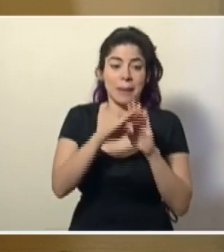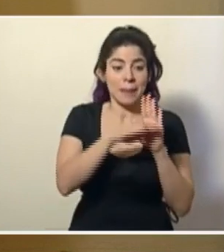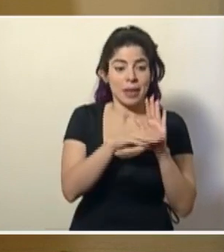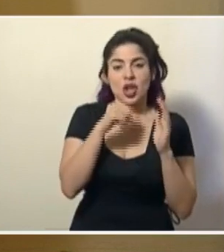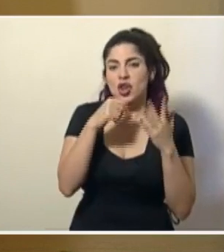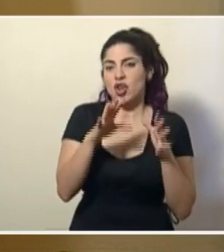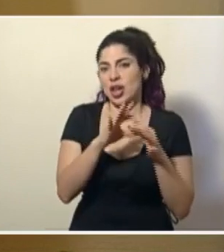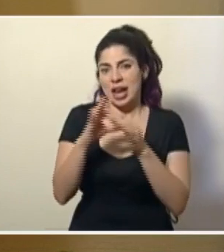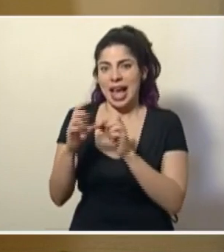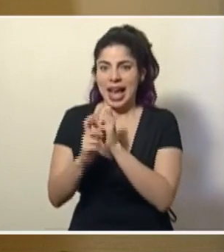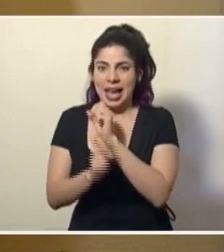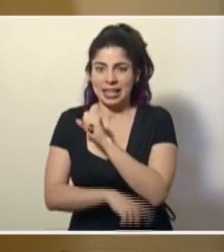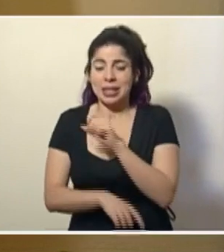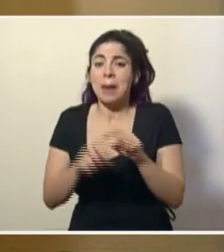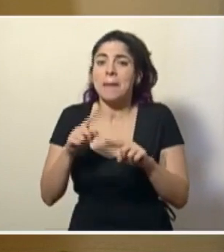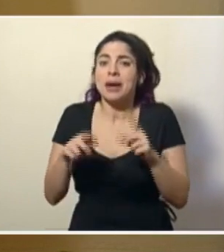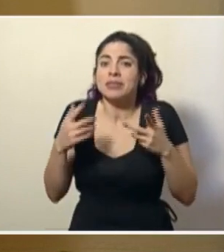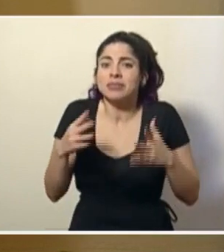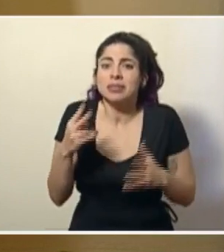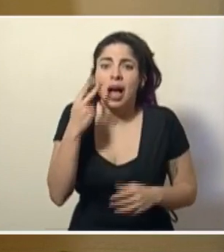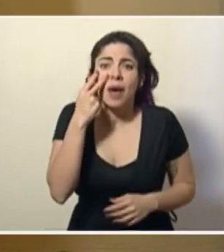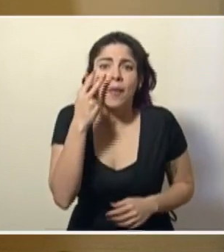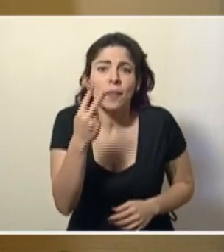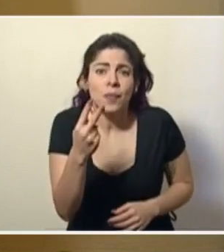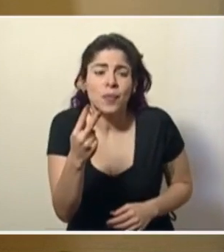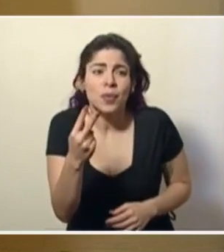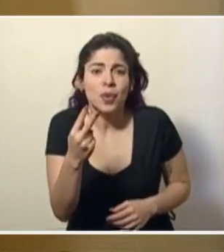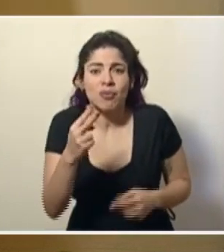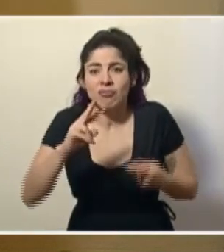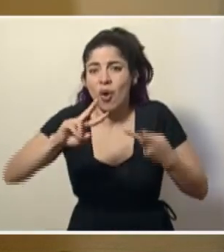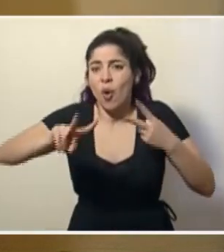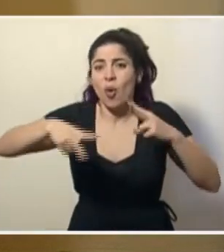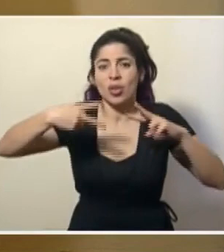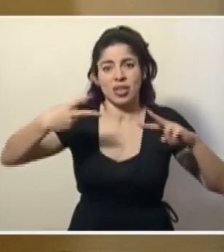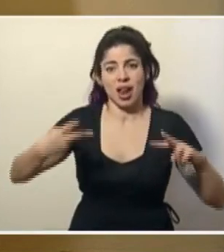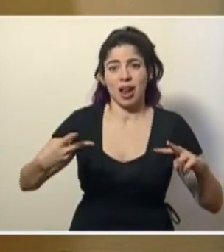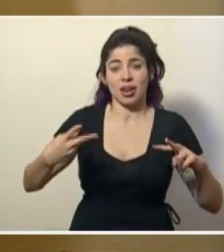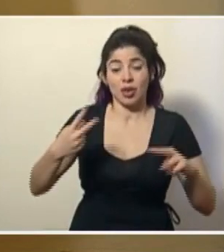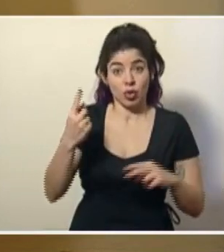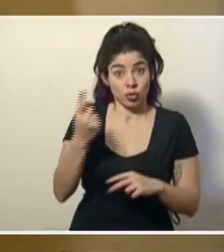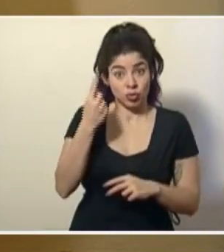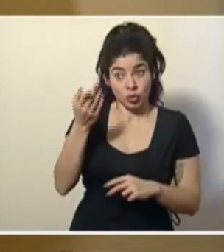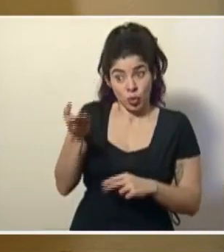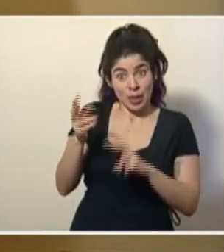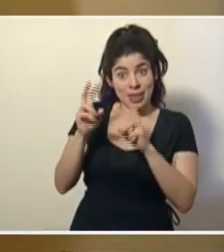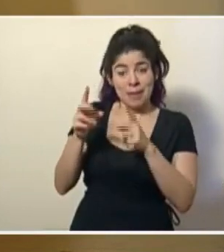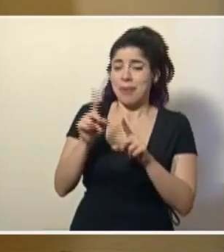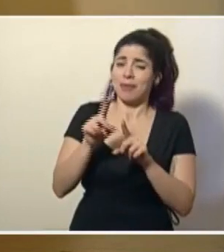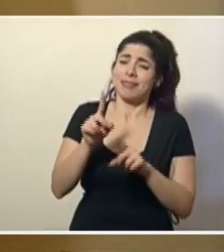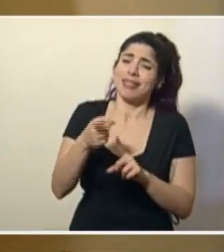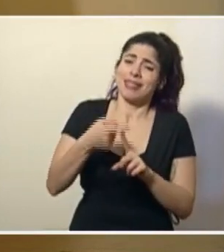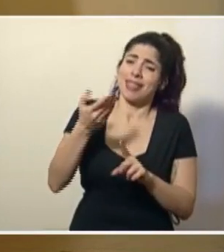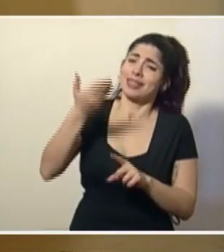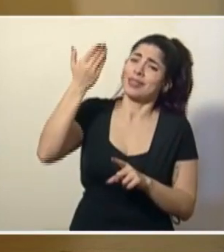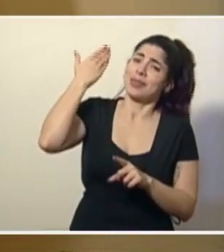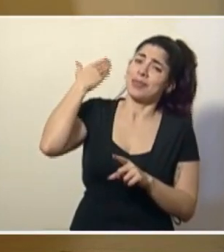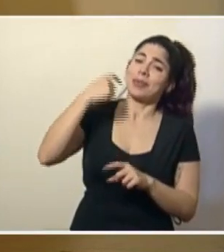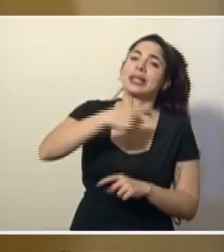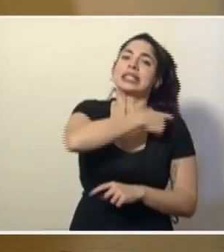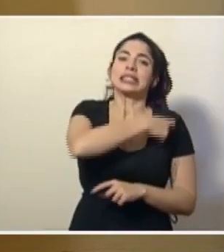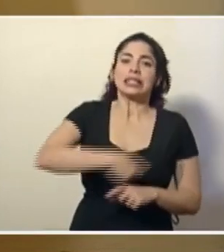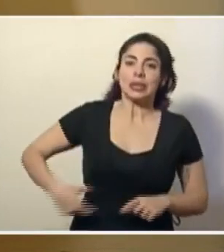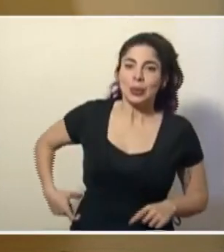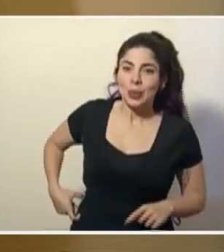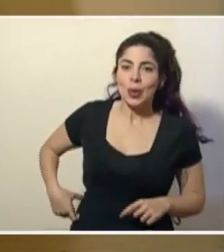pues hemos visto un efecto contrario, no solamente en esto, lo vimos desde hace muchos años con el cinturón